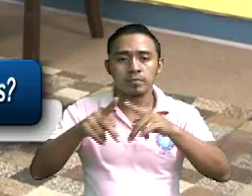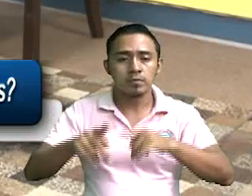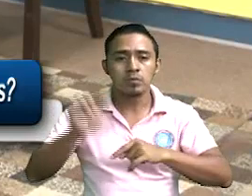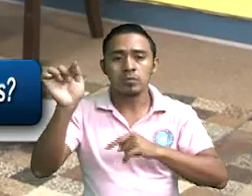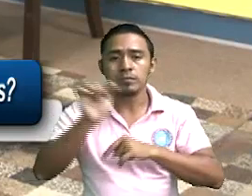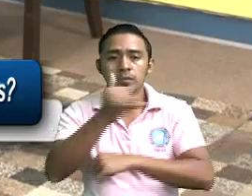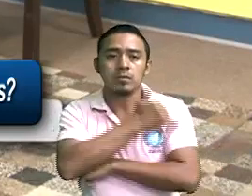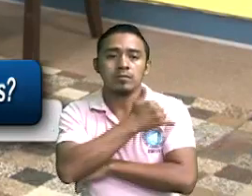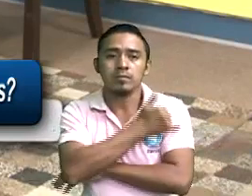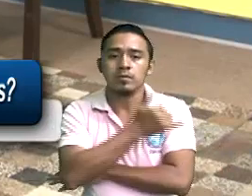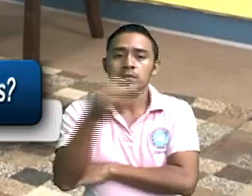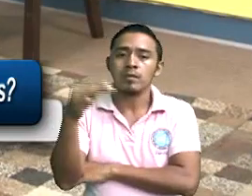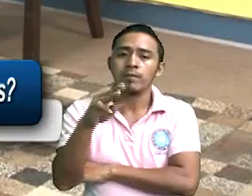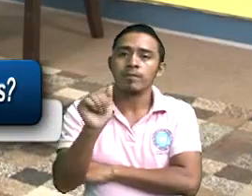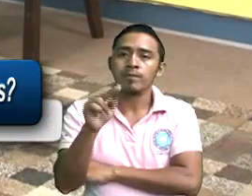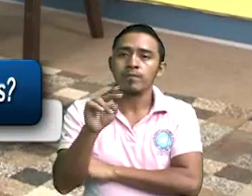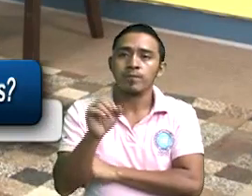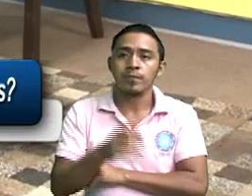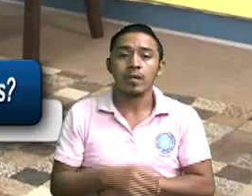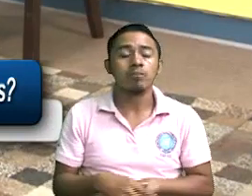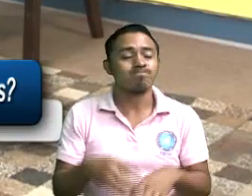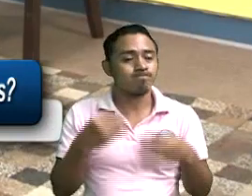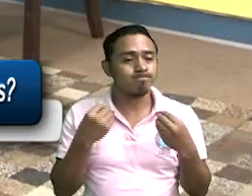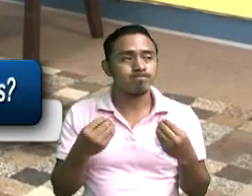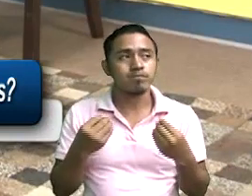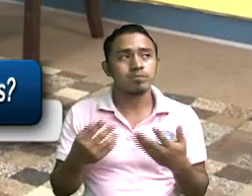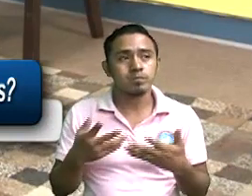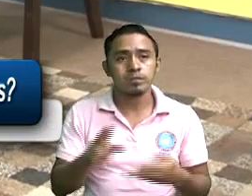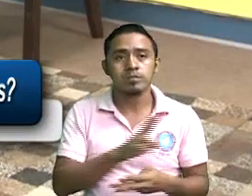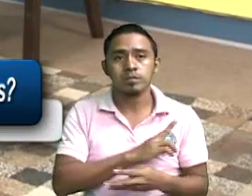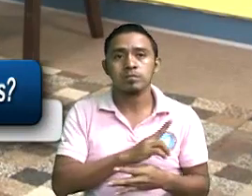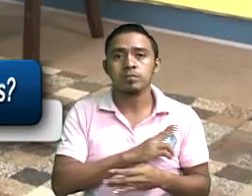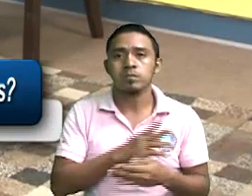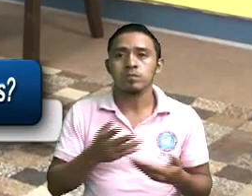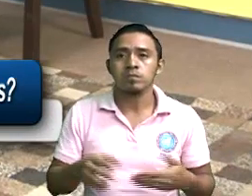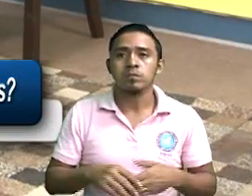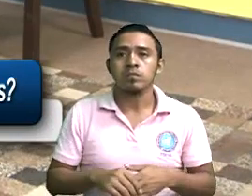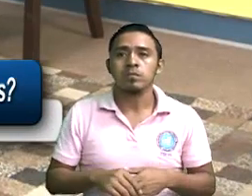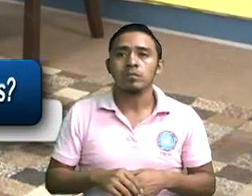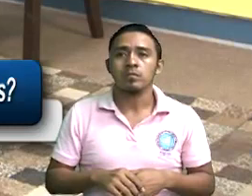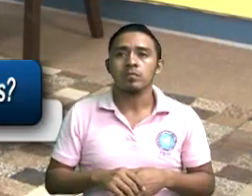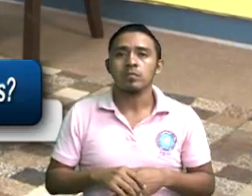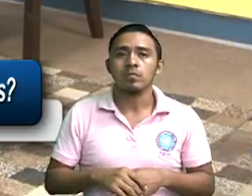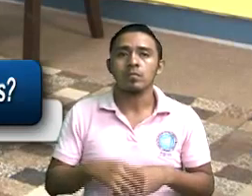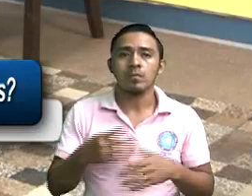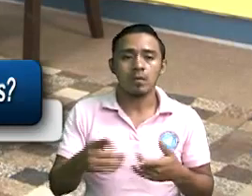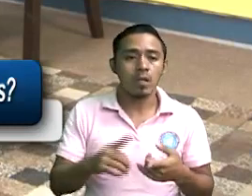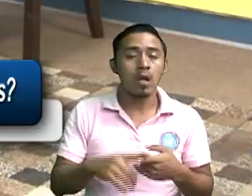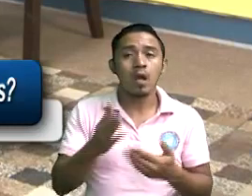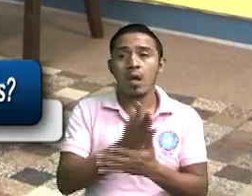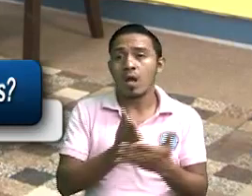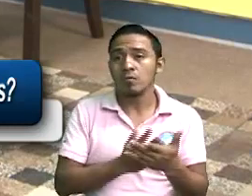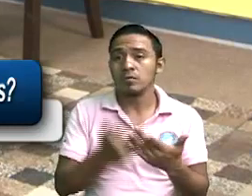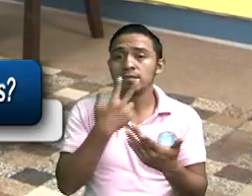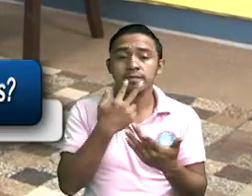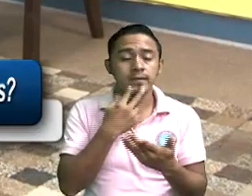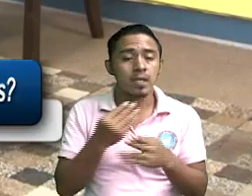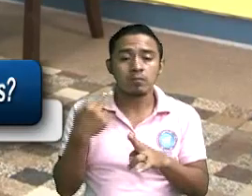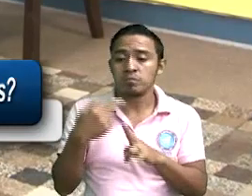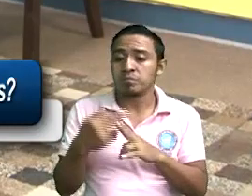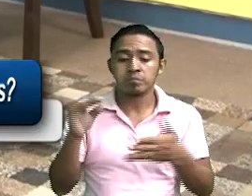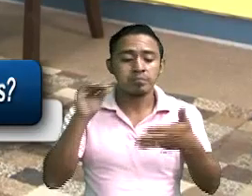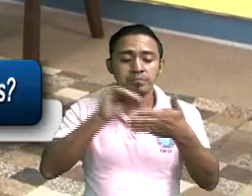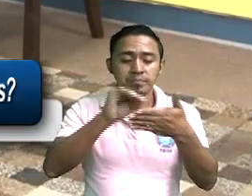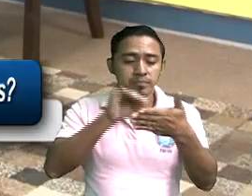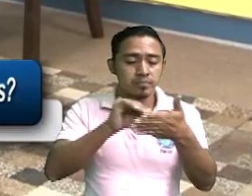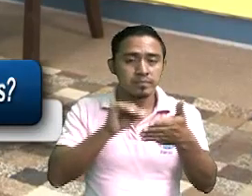pacientes en el Hospital Manolo Morales? Sí, son muy comunes. Pienso pues que muchas de ellas no se registran. Muchas